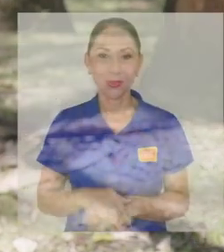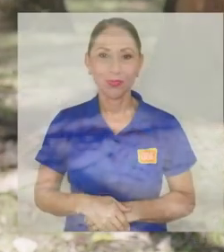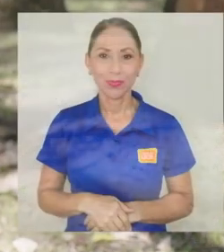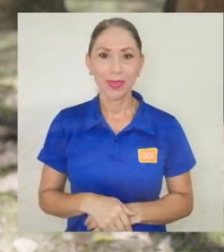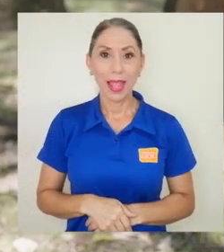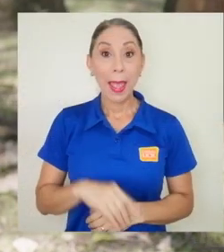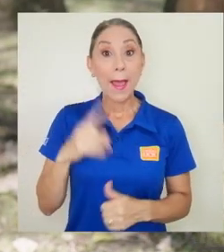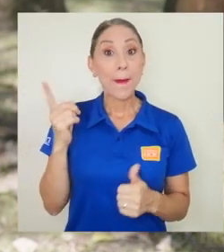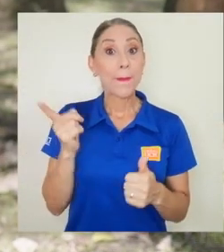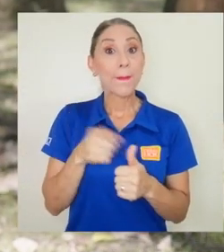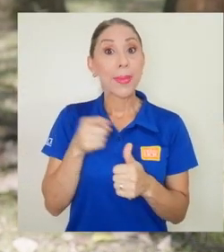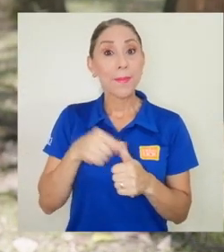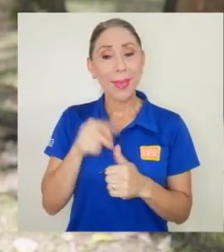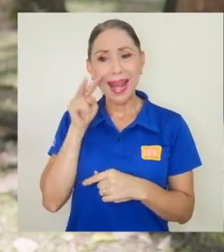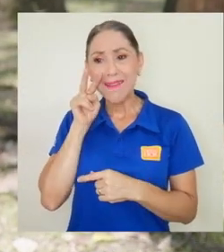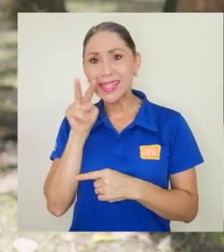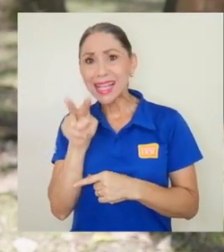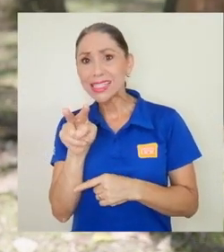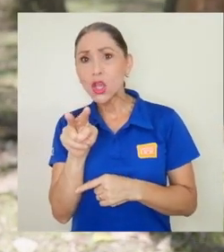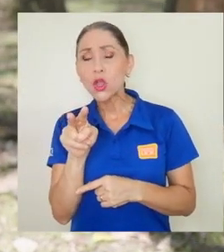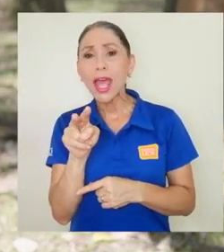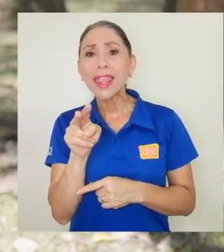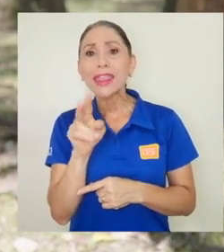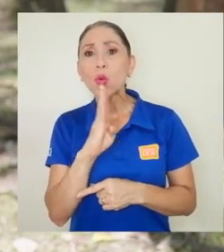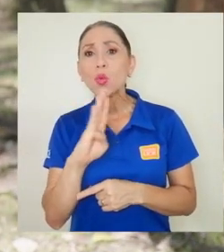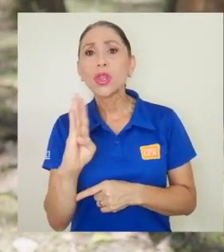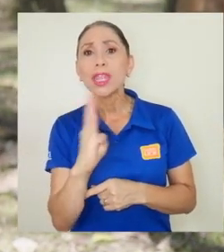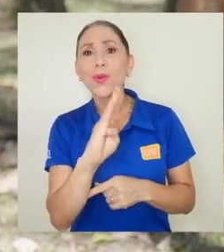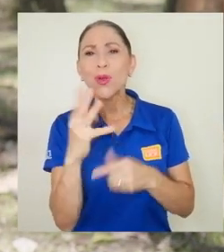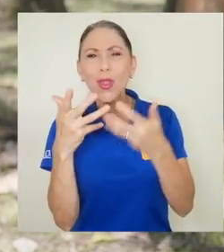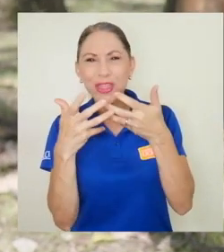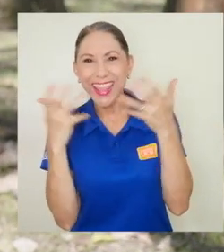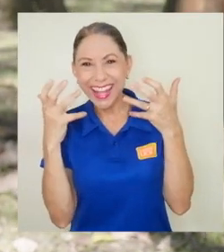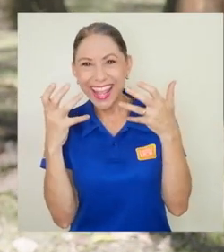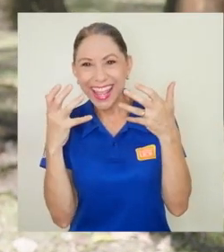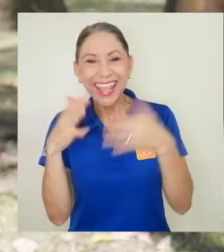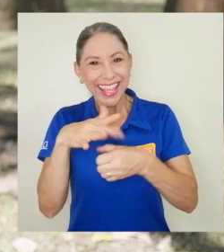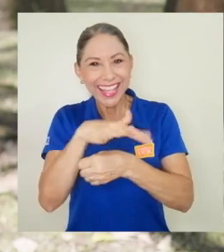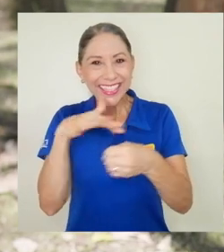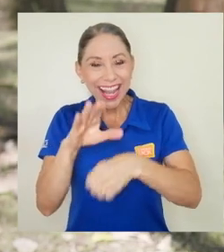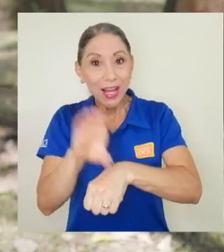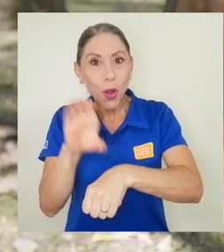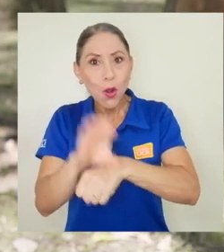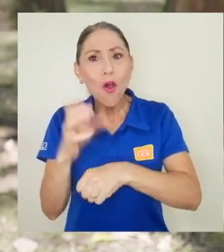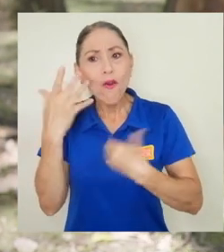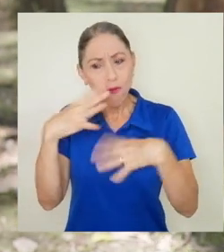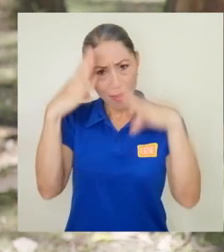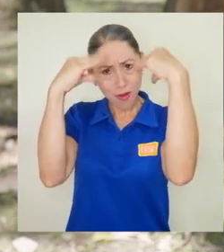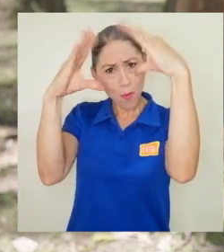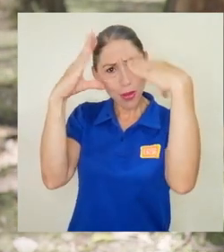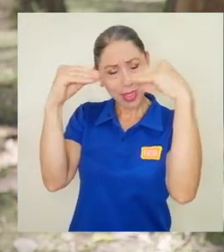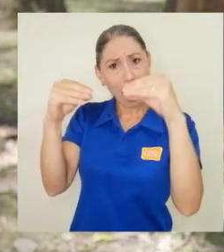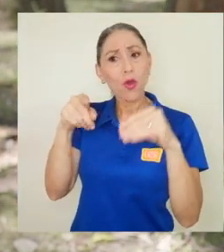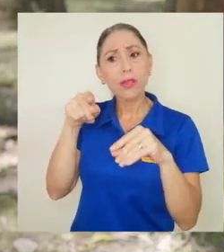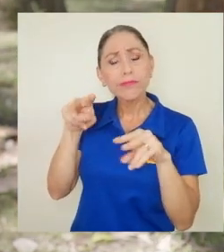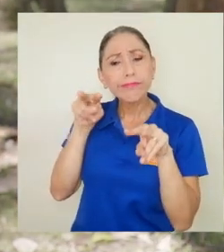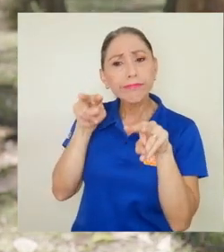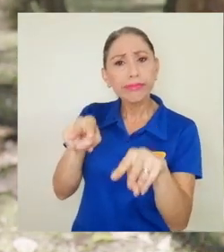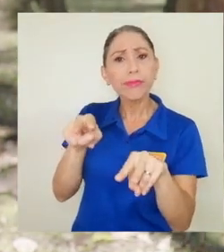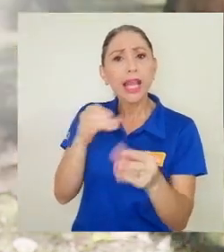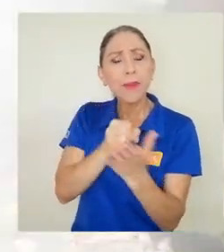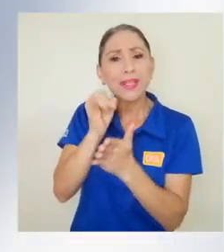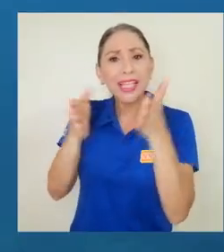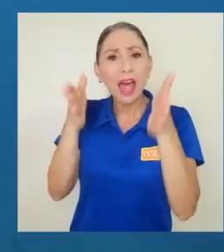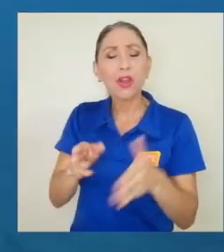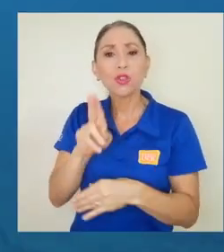el primer avistamiento de uno nato de tiburón tigre en la isla del coco fue reportado y documentado por investigadores de la ugr